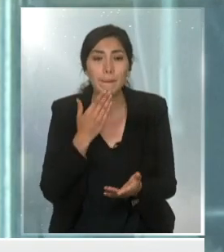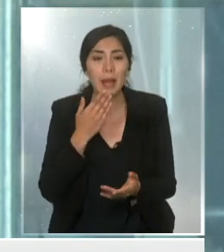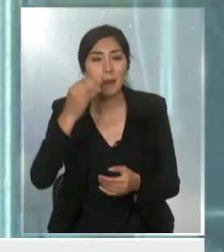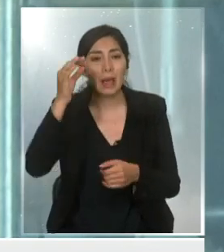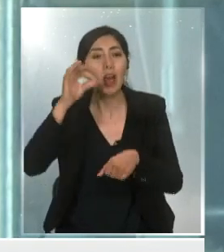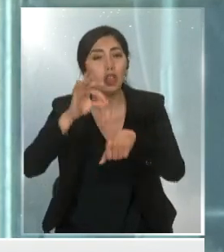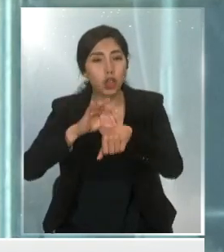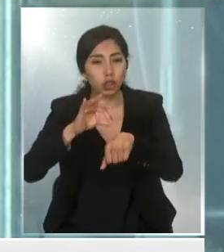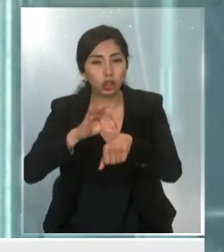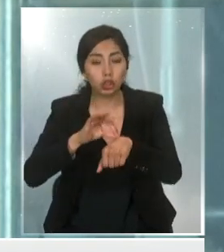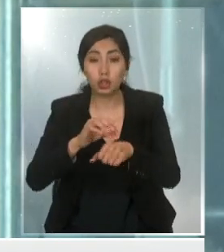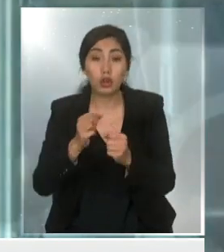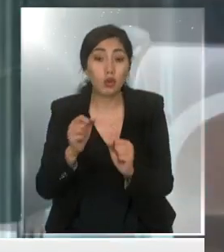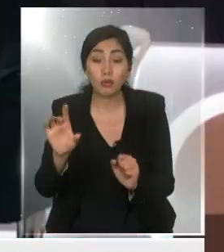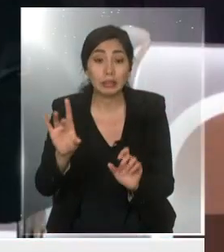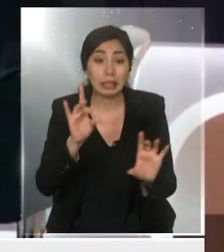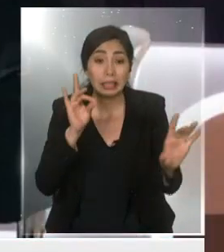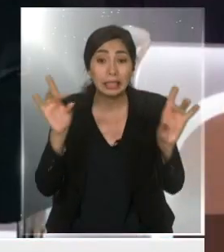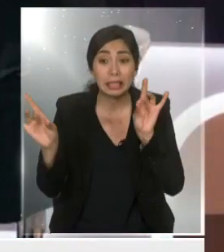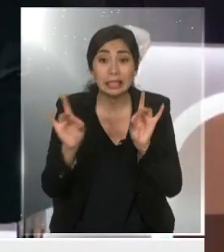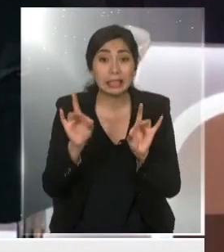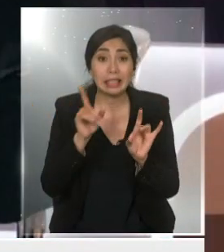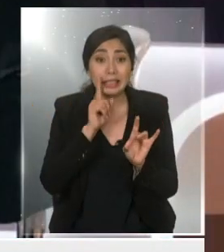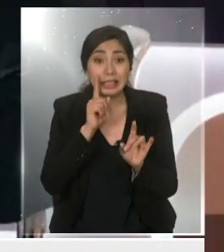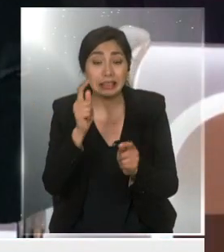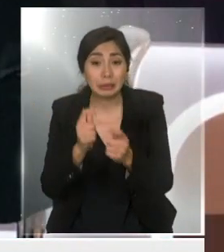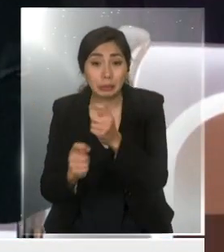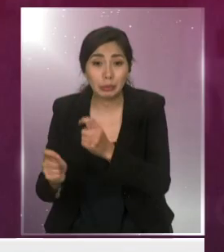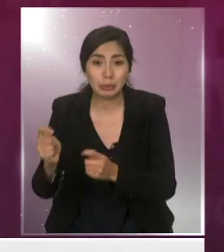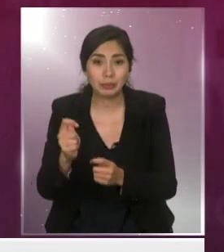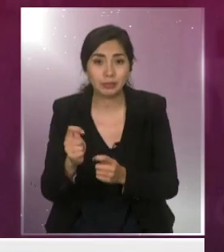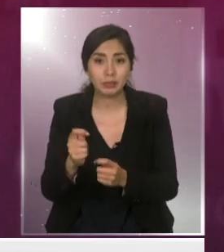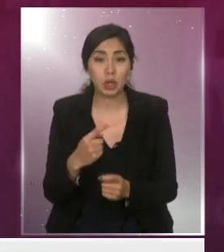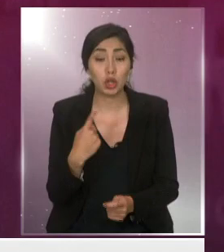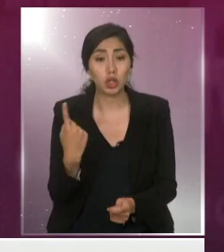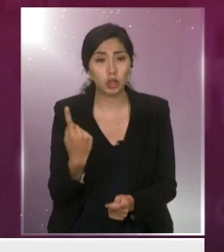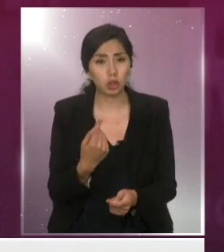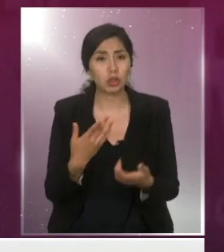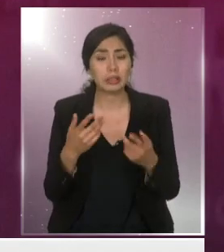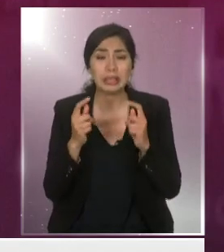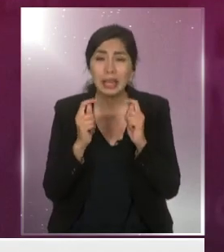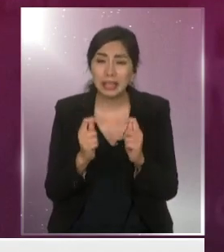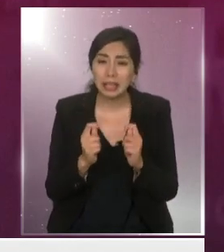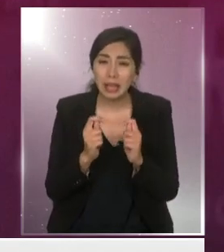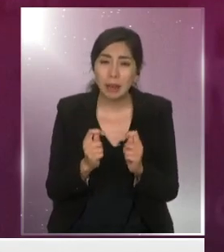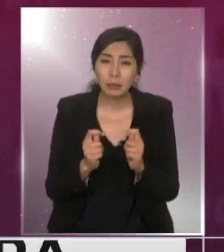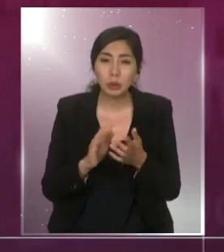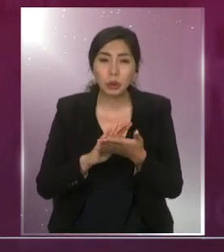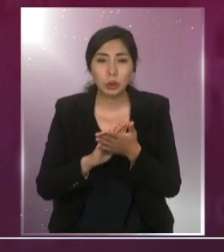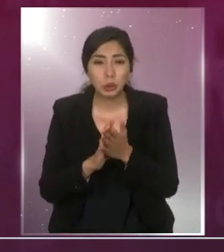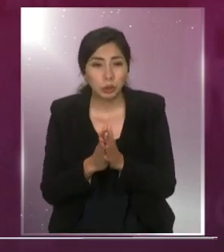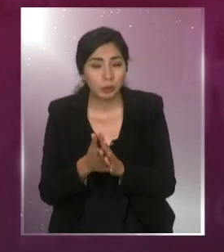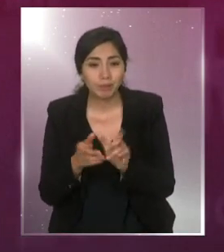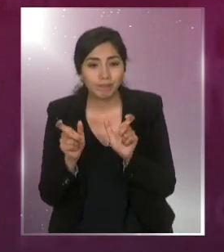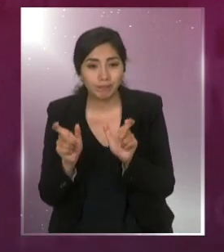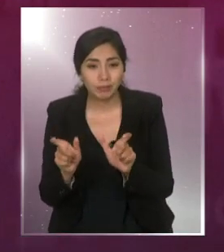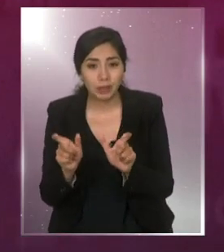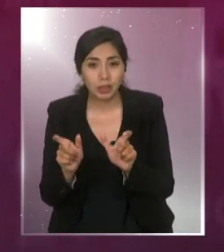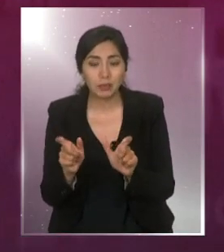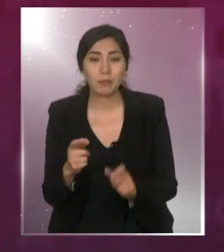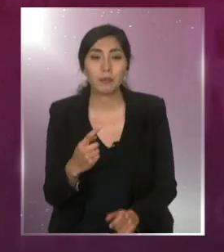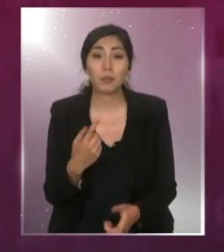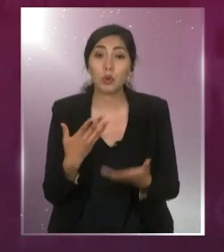volver a elegir a qué paciente salvar. Tenemos las medidas, estamos tratando de aplicarlas en su totalidad. Por eso lo llamo una